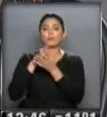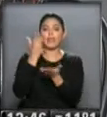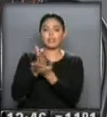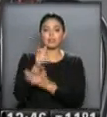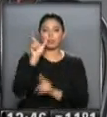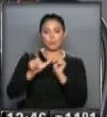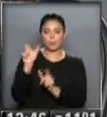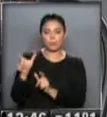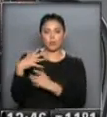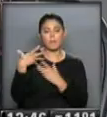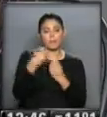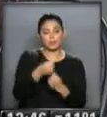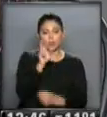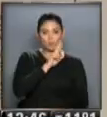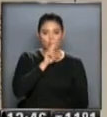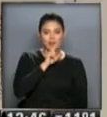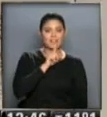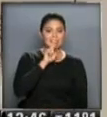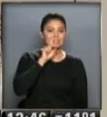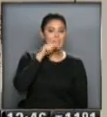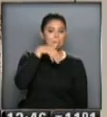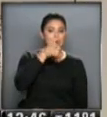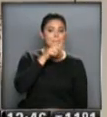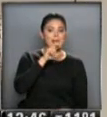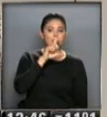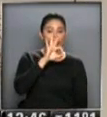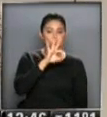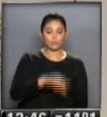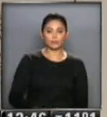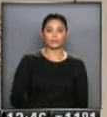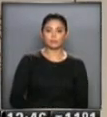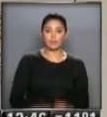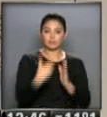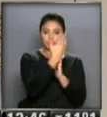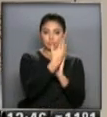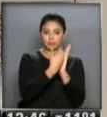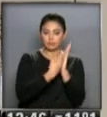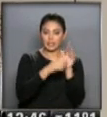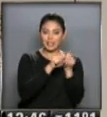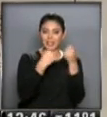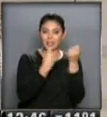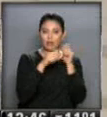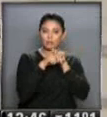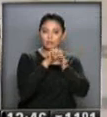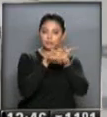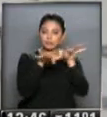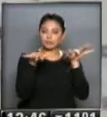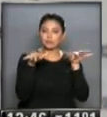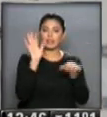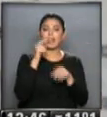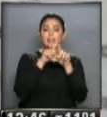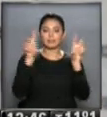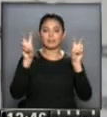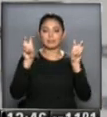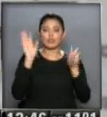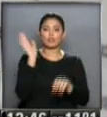en respaldo a Susana trimarco a través de una solicitada publicada en varios matutinos titulada todos